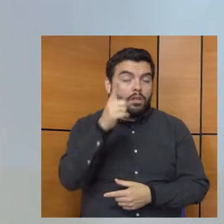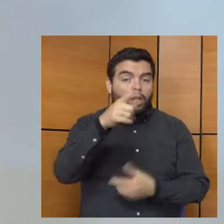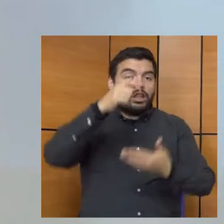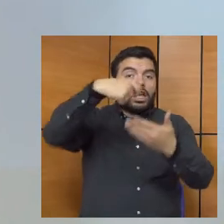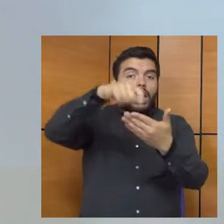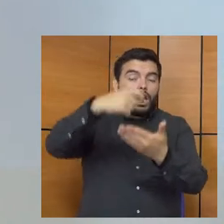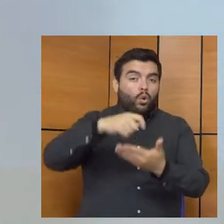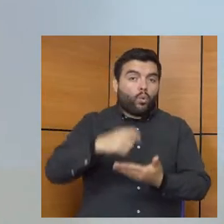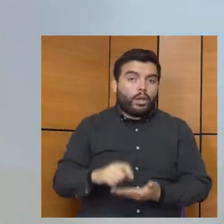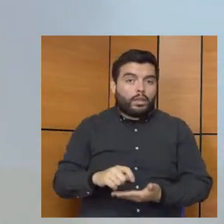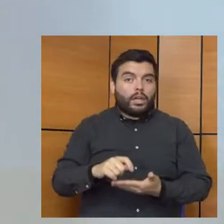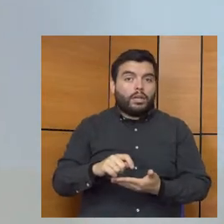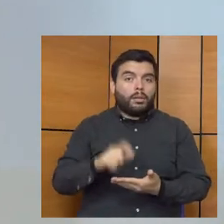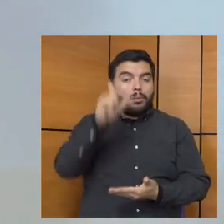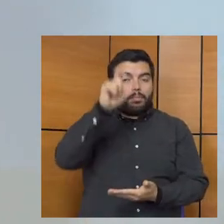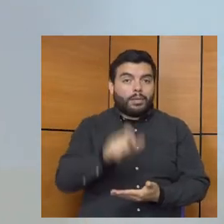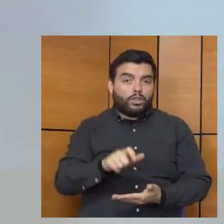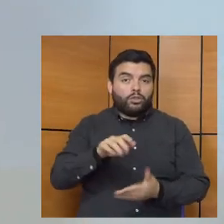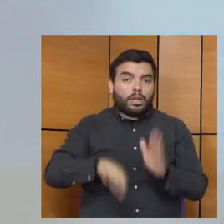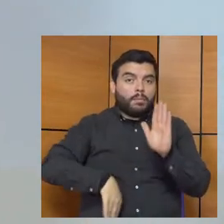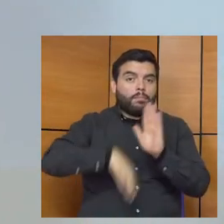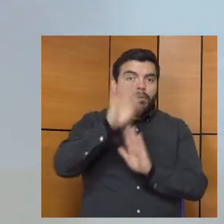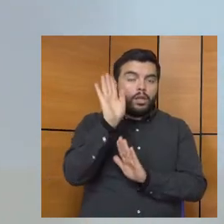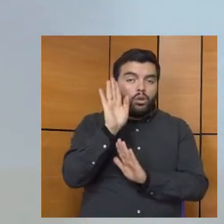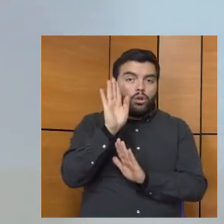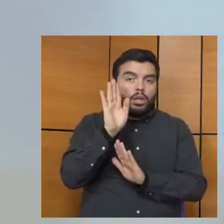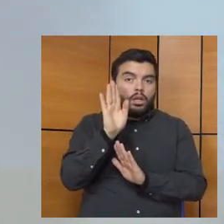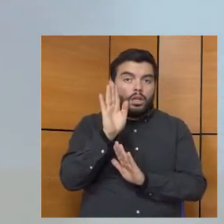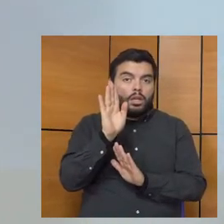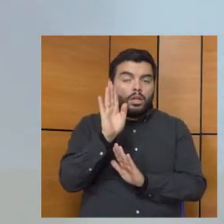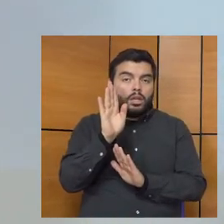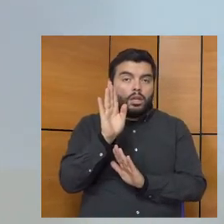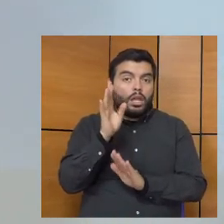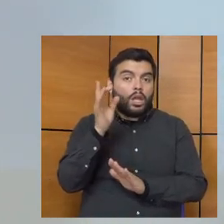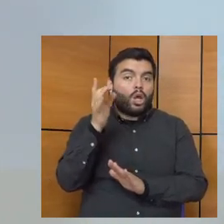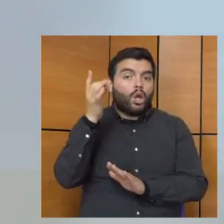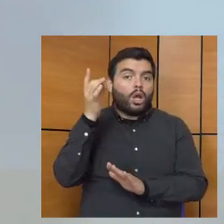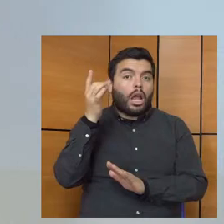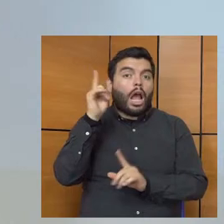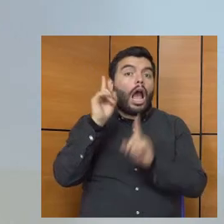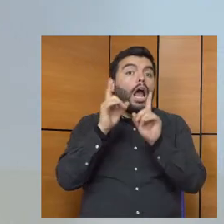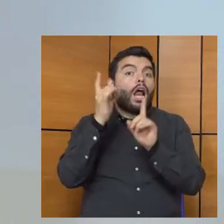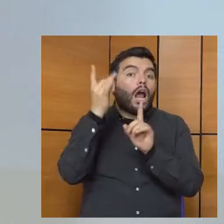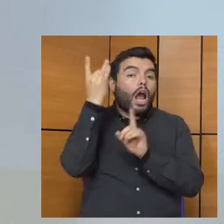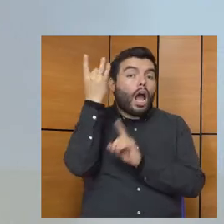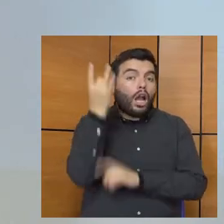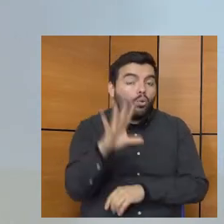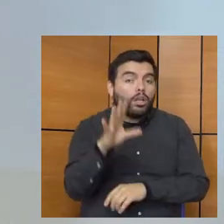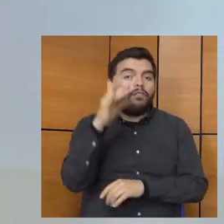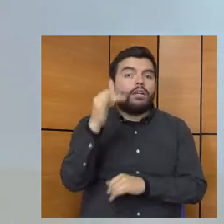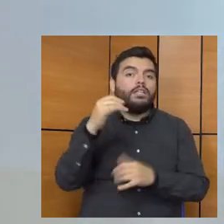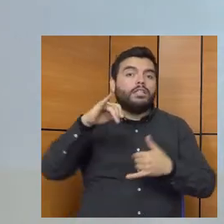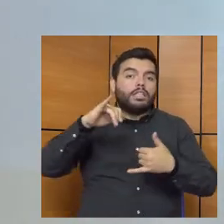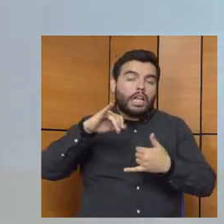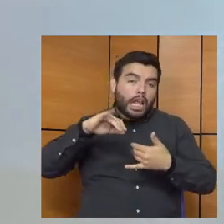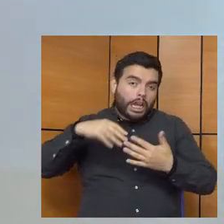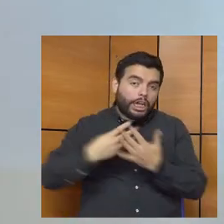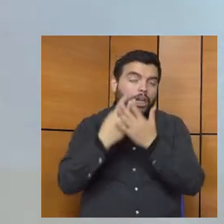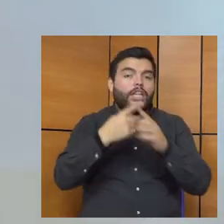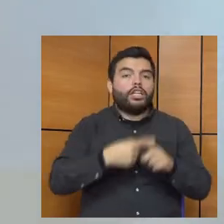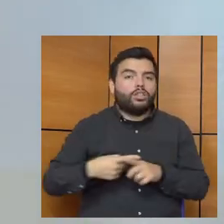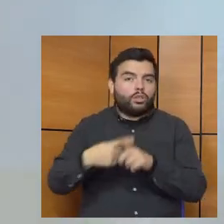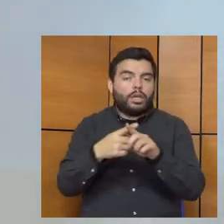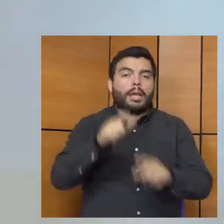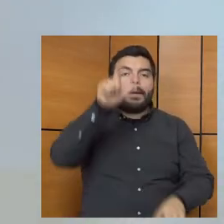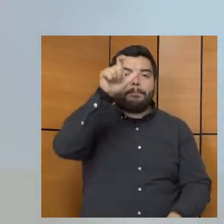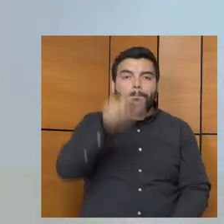se hizo a personas mayores que habían usado alguna vez redes sociales. Por tanto, el marco del que partimos son